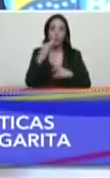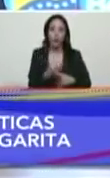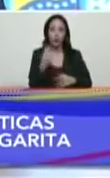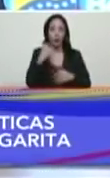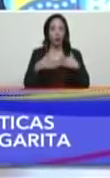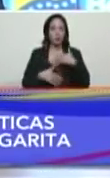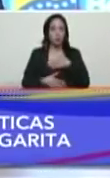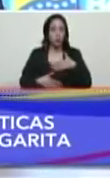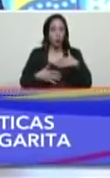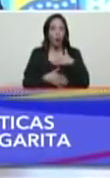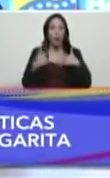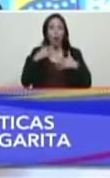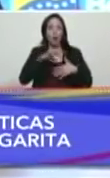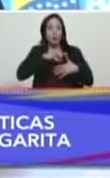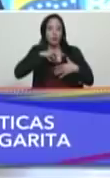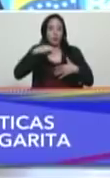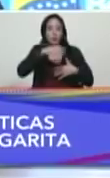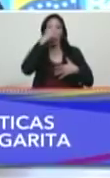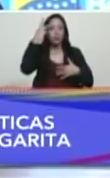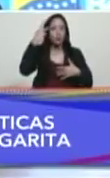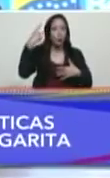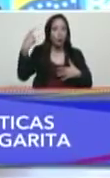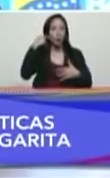satisfacción espiritual, psicológica.